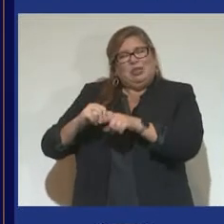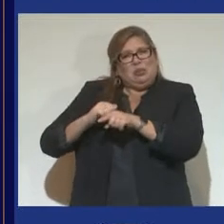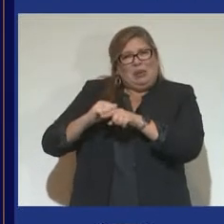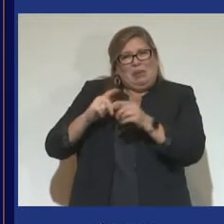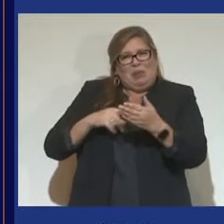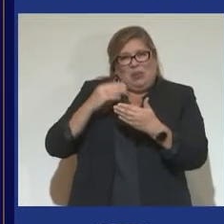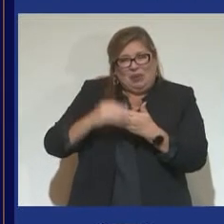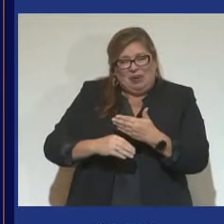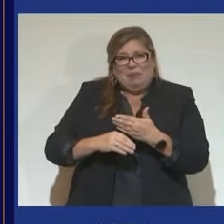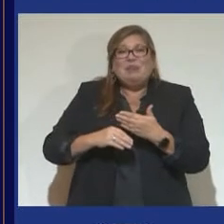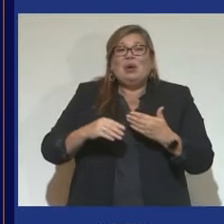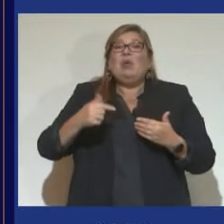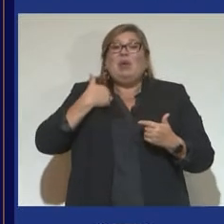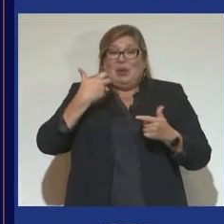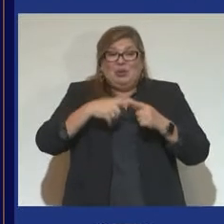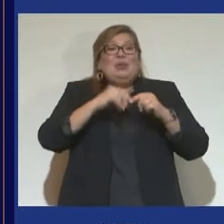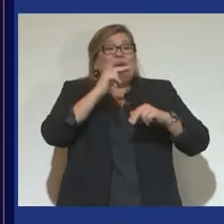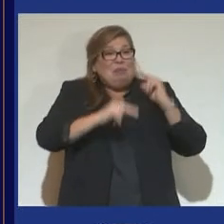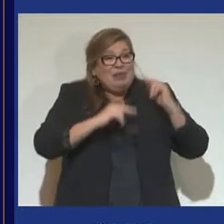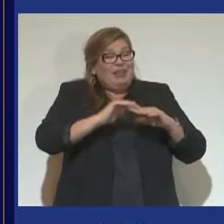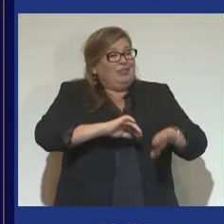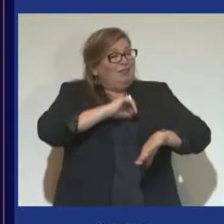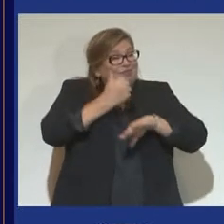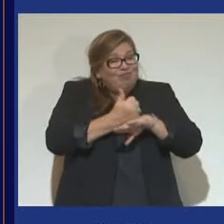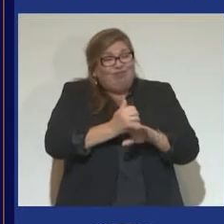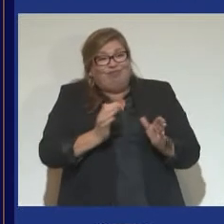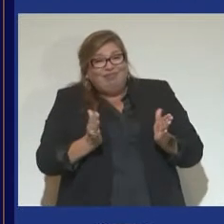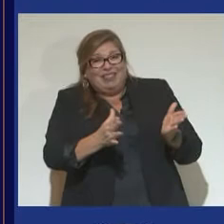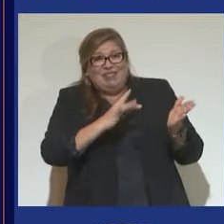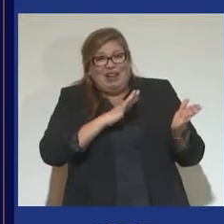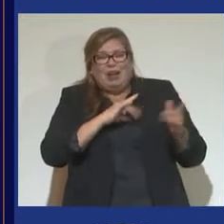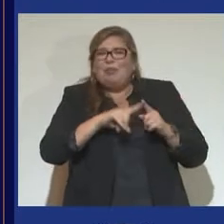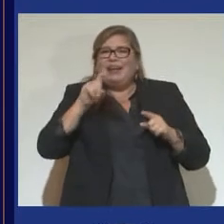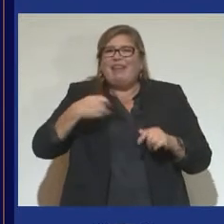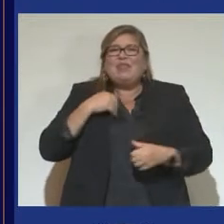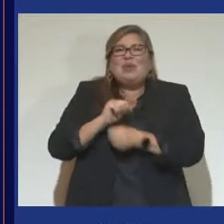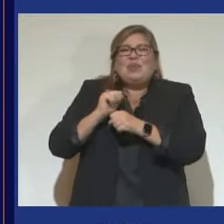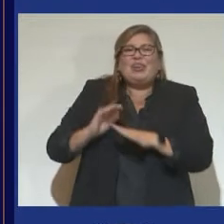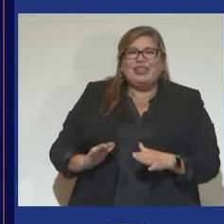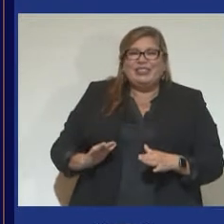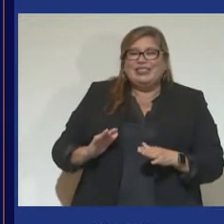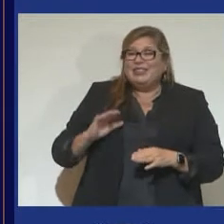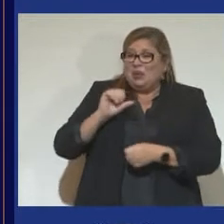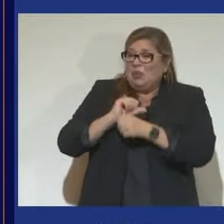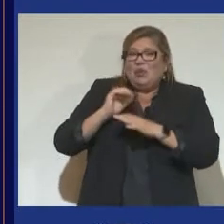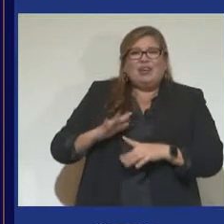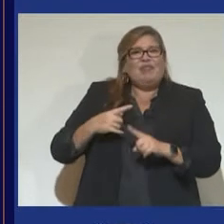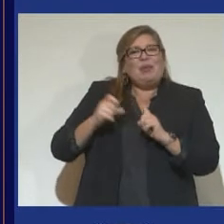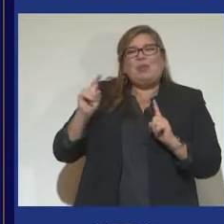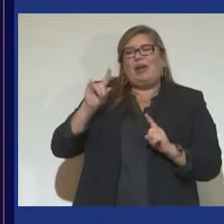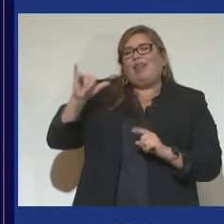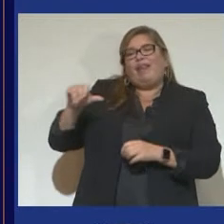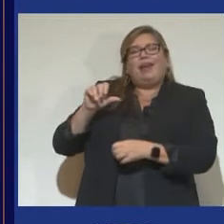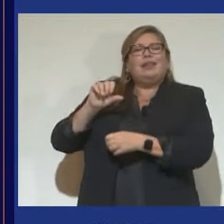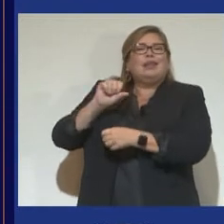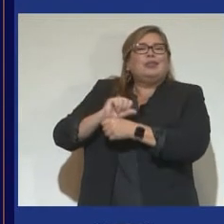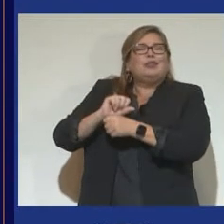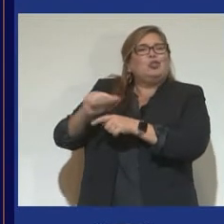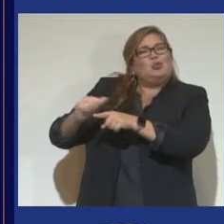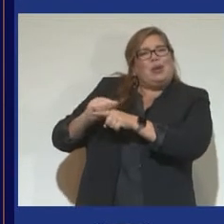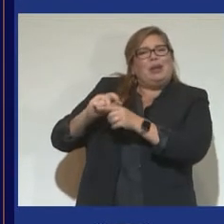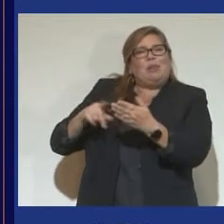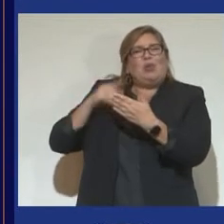de pasantías para construcción necesitamos una fuerza de trabajo y esa fuerza de trabajo recibirá ese apoyo con ese programa de